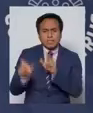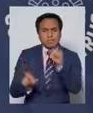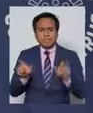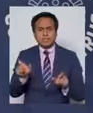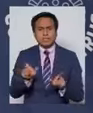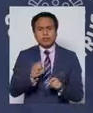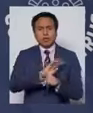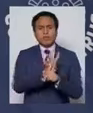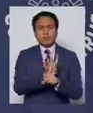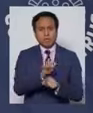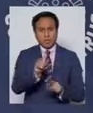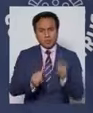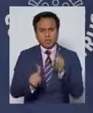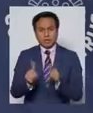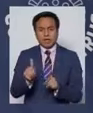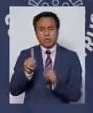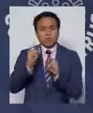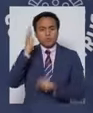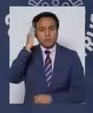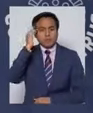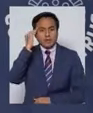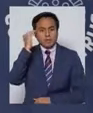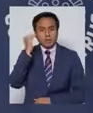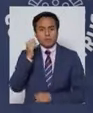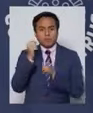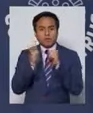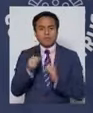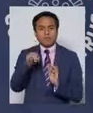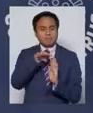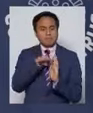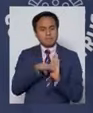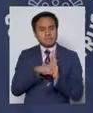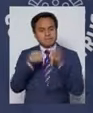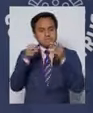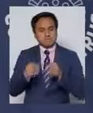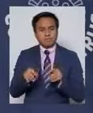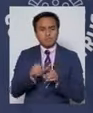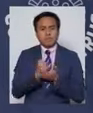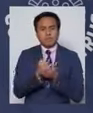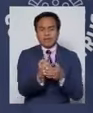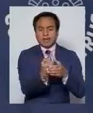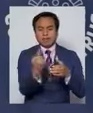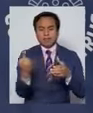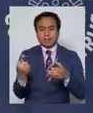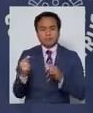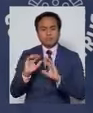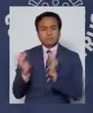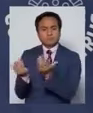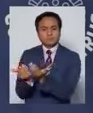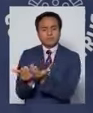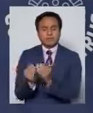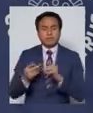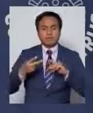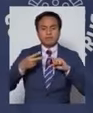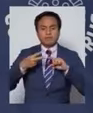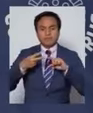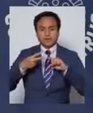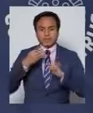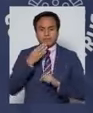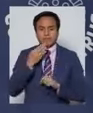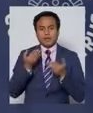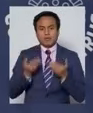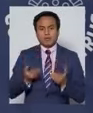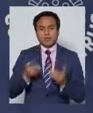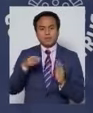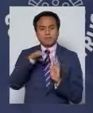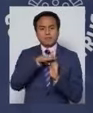personas COVID-19 y no lo saben y poder tomar las medidas efectivas para poder aislarlas. En segundo lugar, estamos